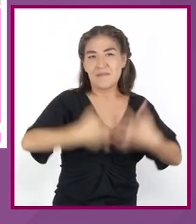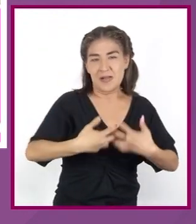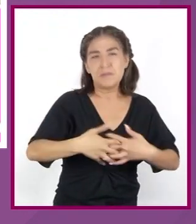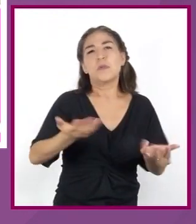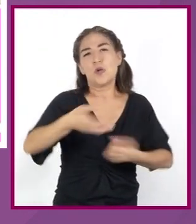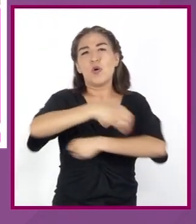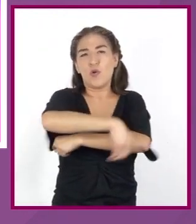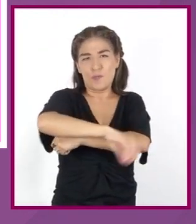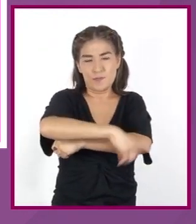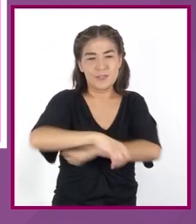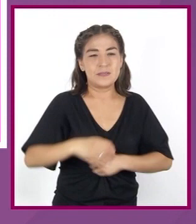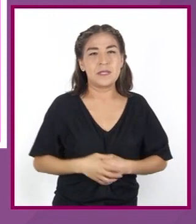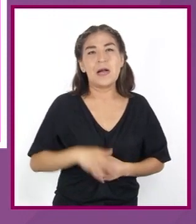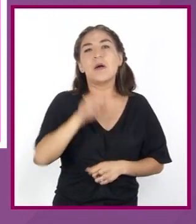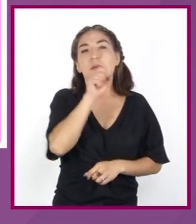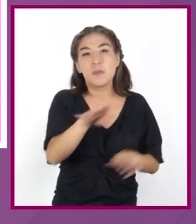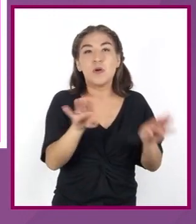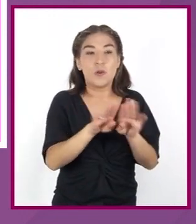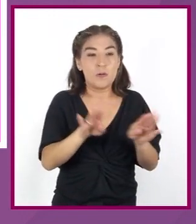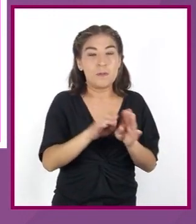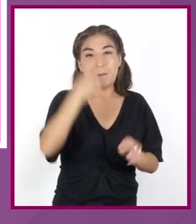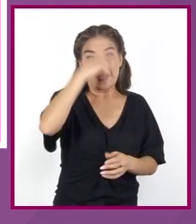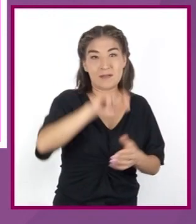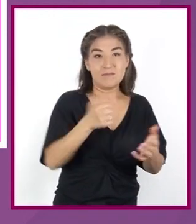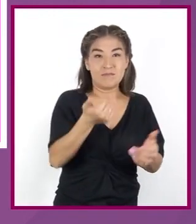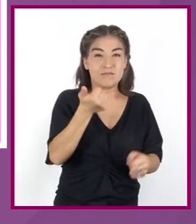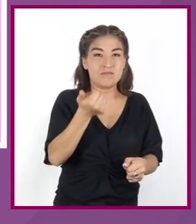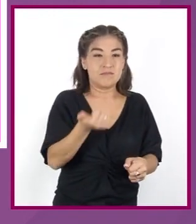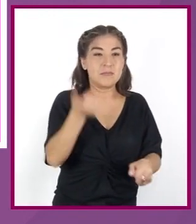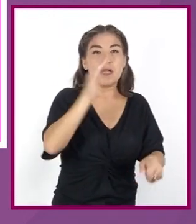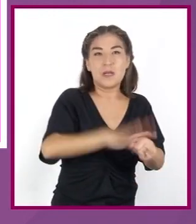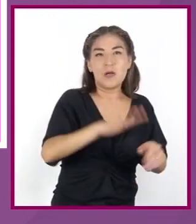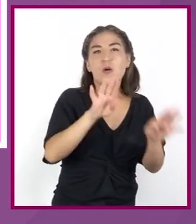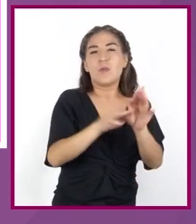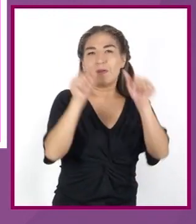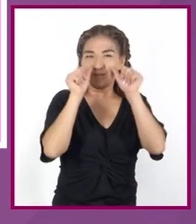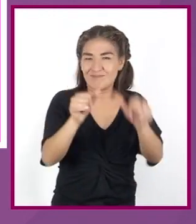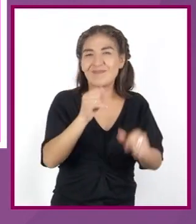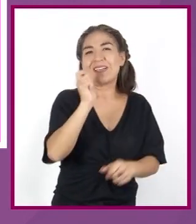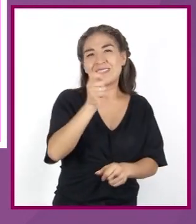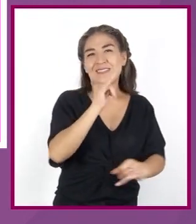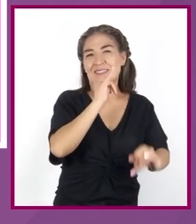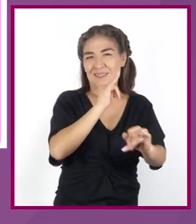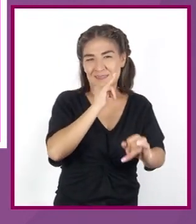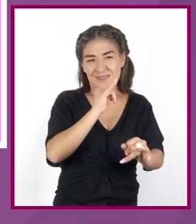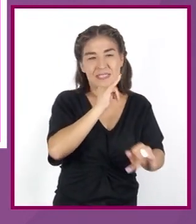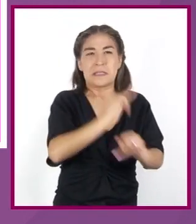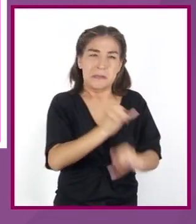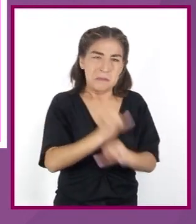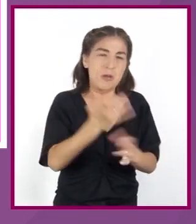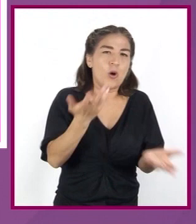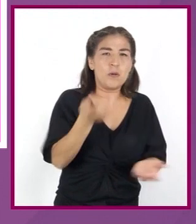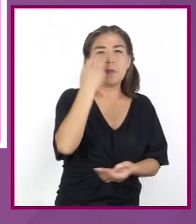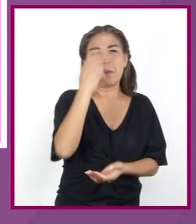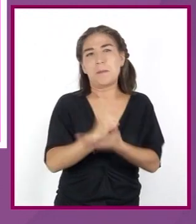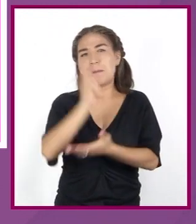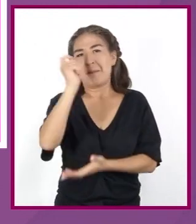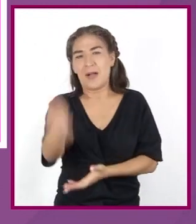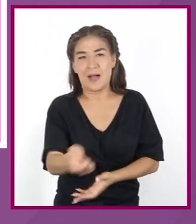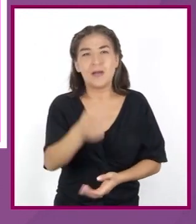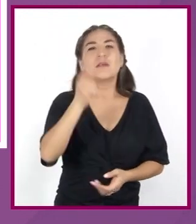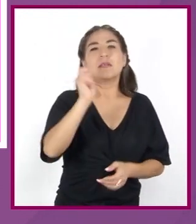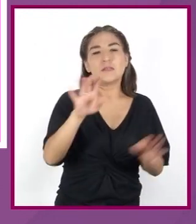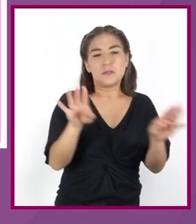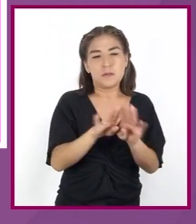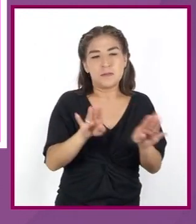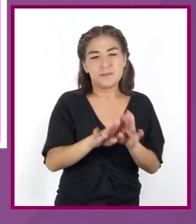oficio. En documentos de contratación de servicios, como el de televisión de paga, es frecuente encontrar tecnicismos